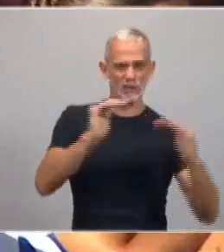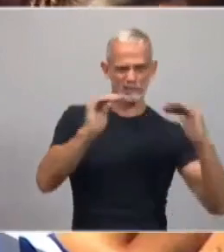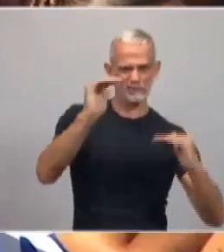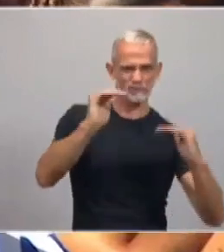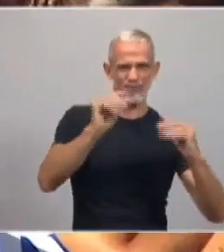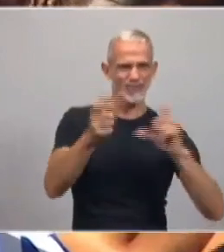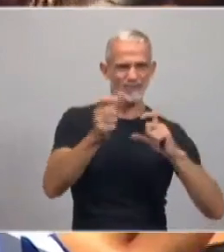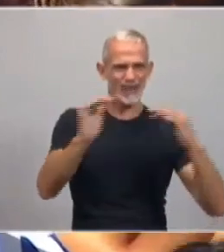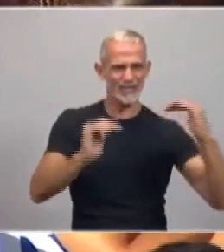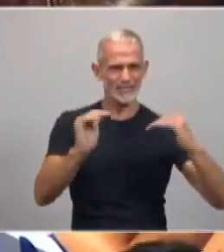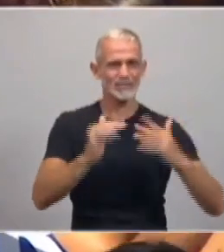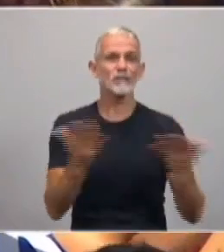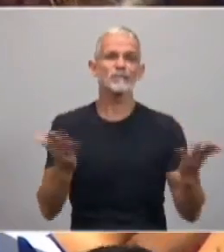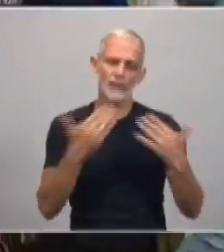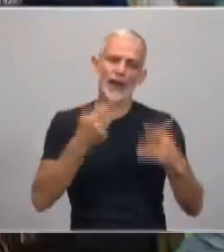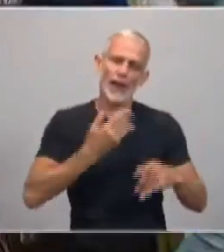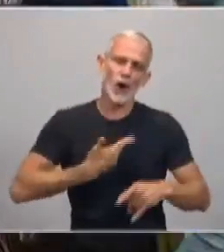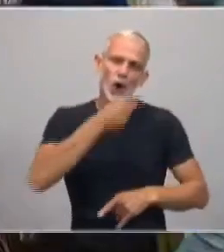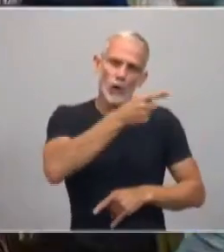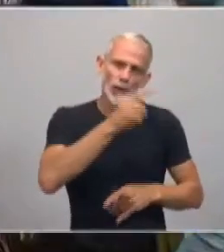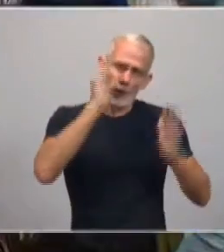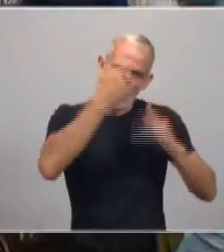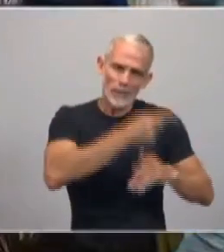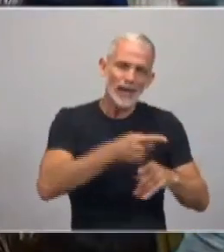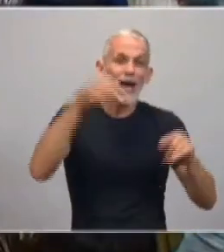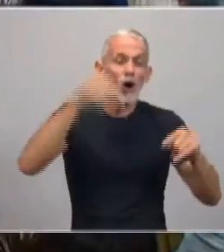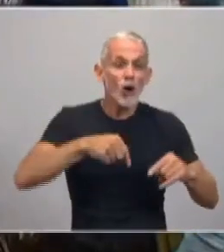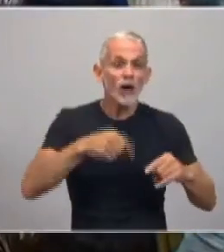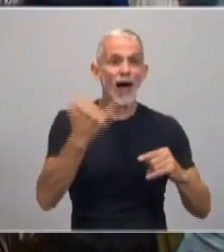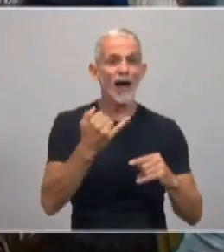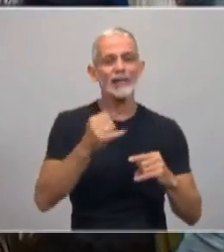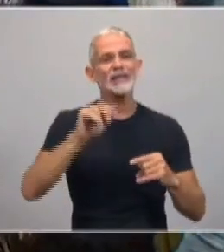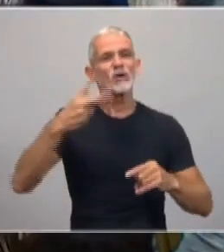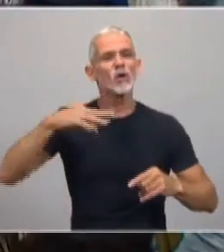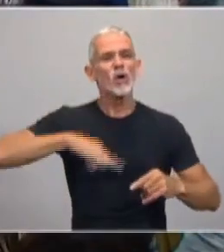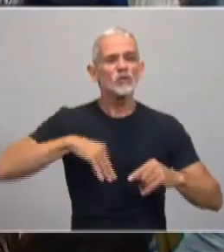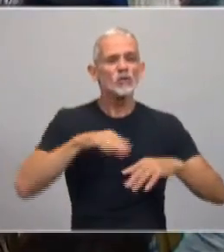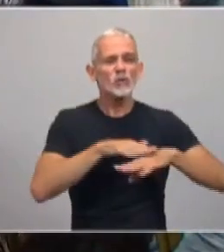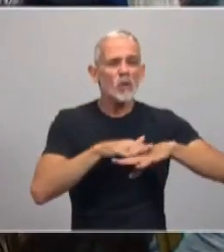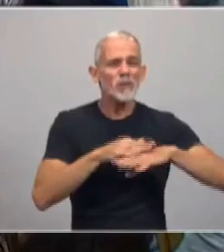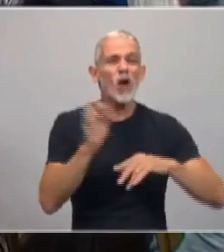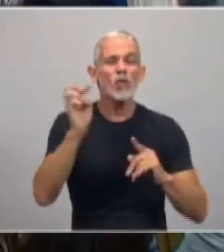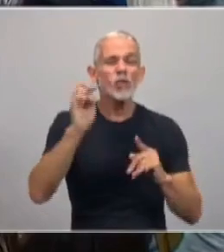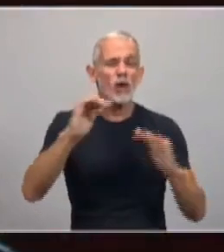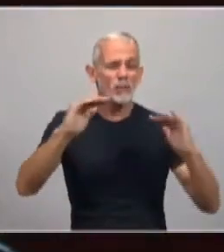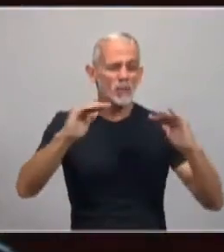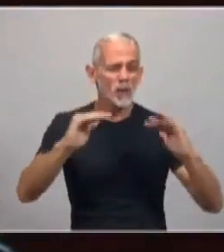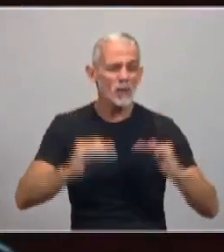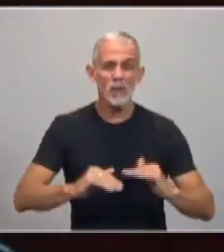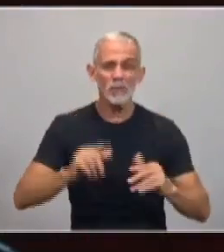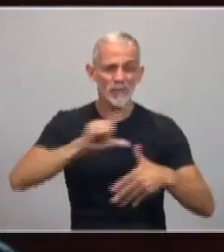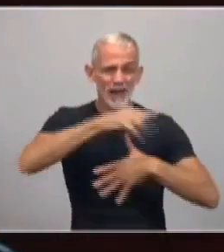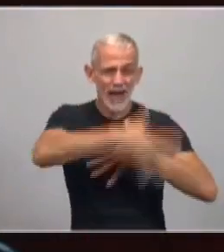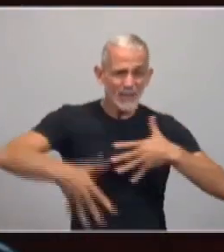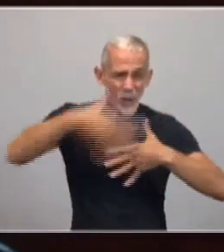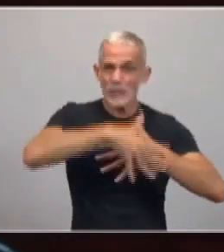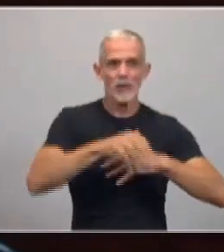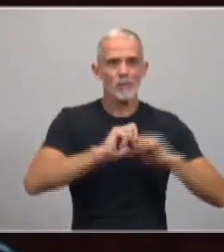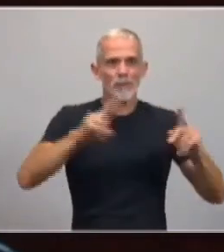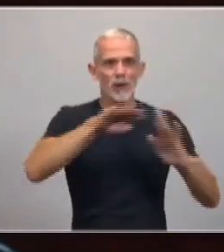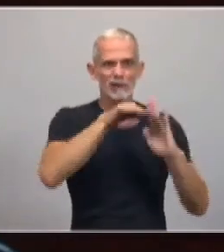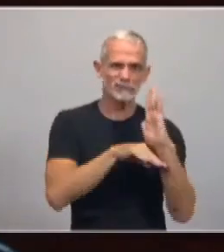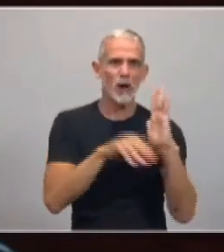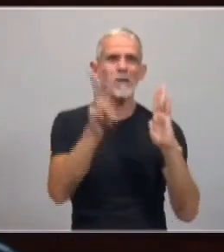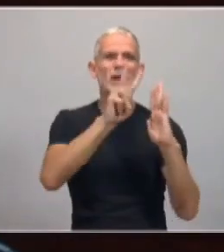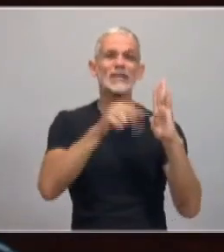Así, gracias al gobierno actual, hoy tenemos el segundo salario mínimo en dólares más bajo de la región, solo detrás